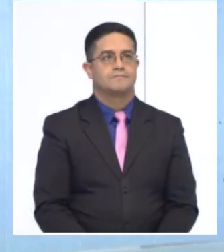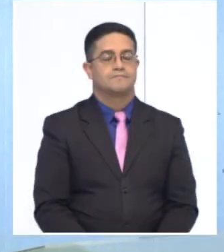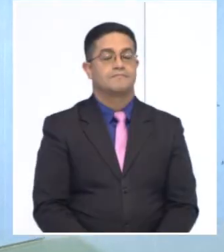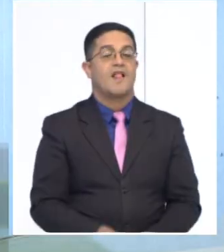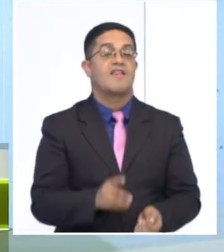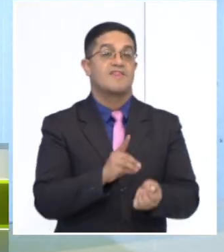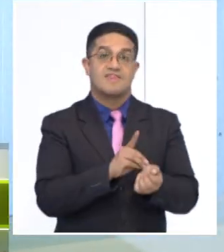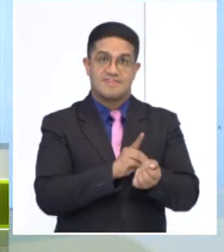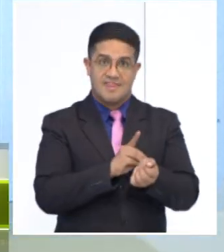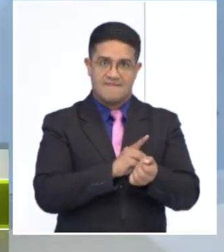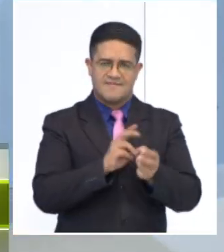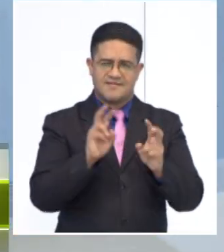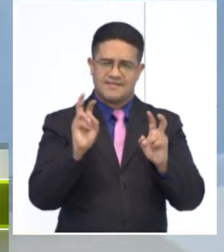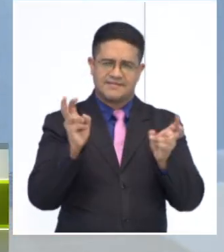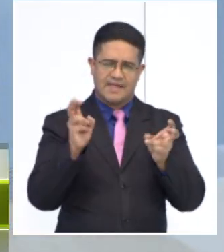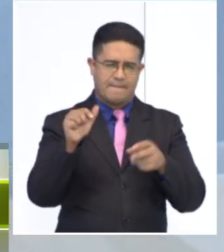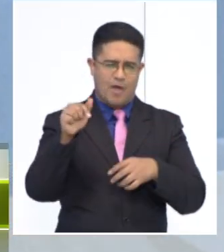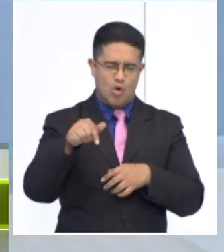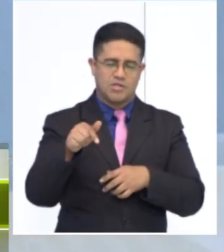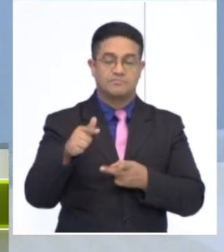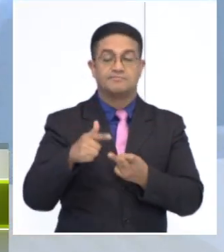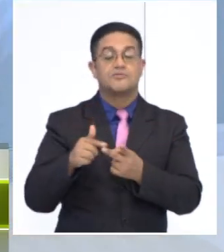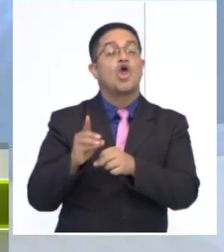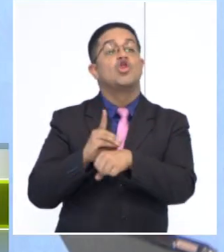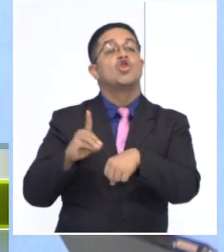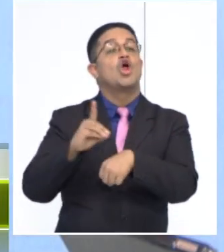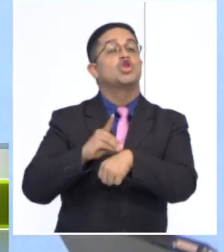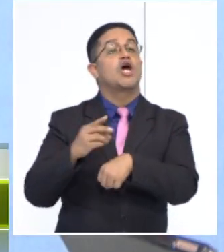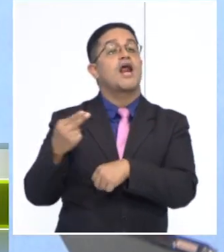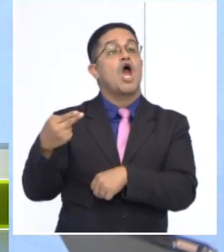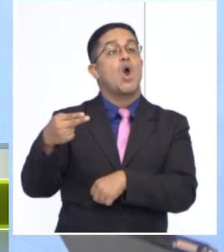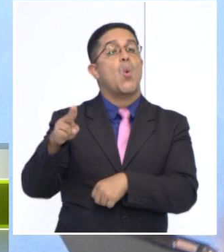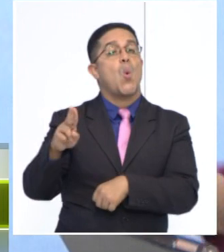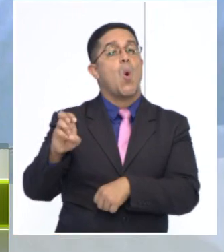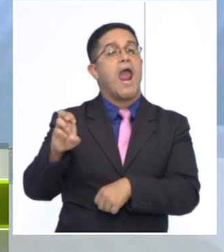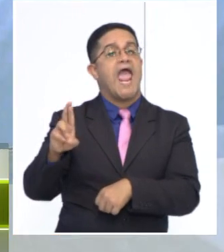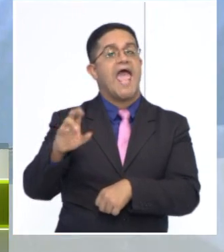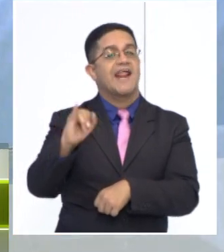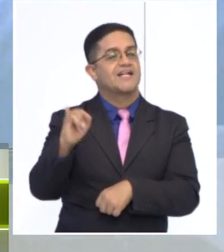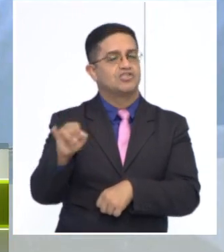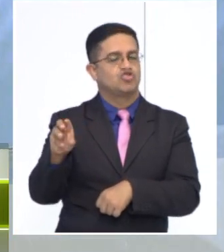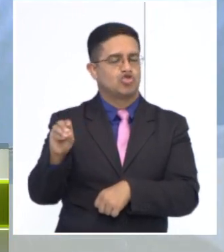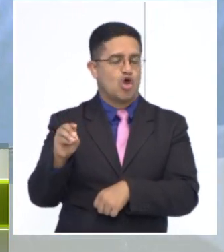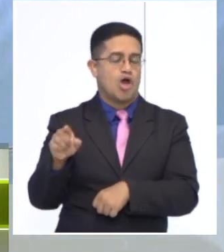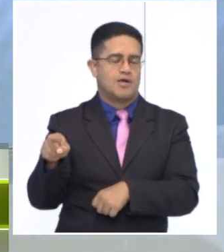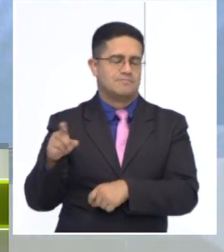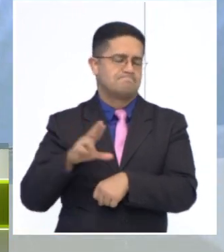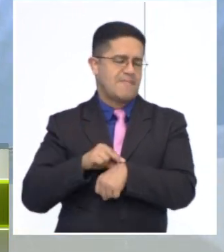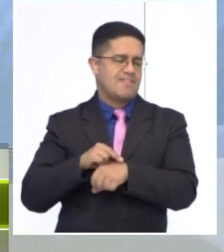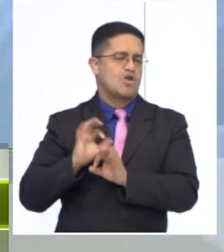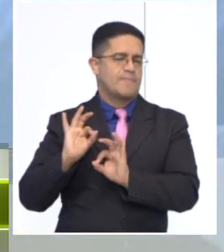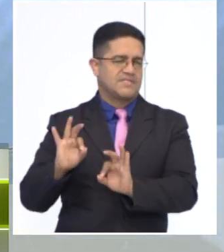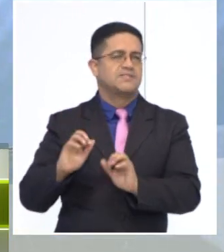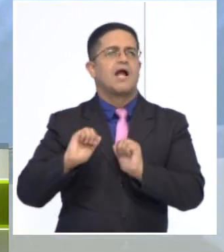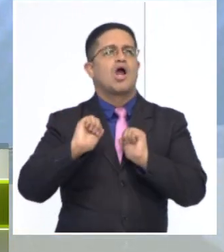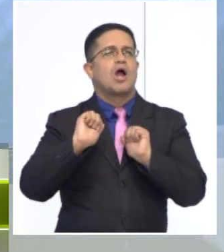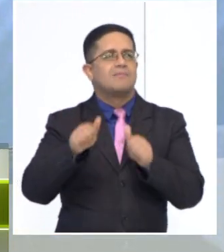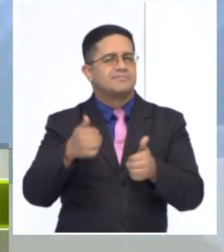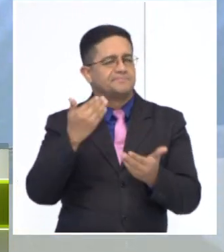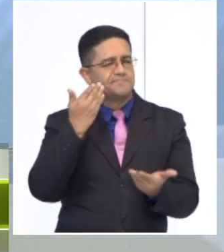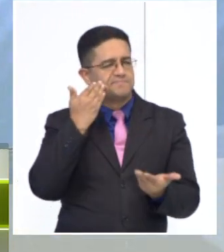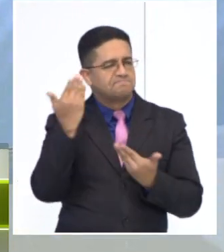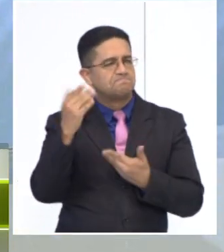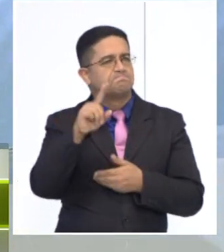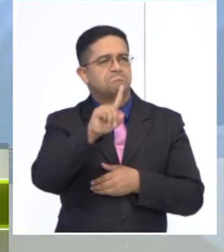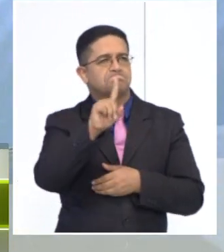Diabetes es el tema del día de hoy. La doctora María Gabriela Guercio nos sigue acompañando, médico internista y endocrinólogo. Ya vamos a comenzar a ver las